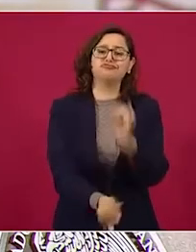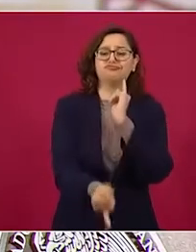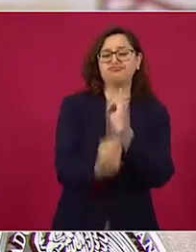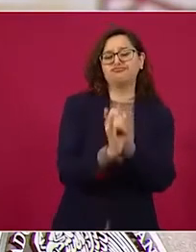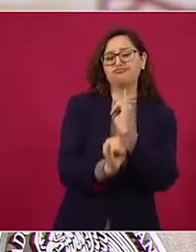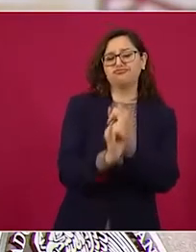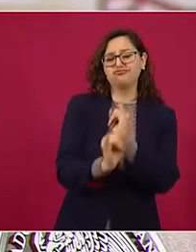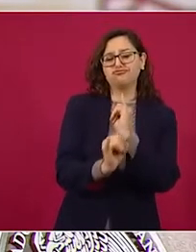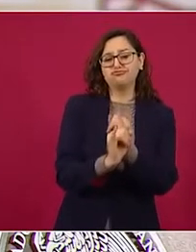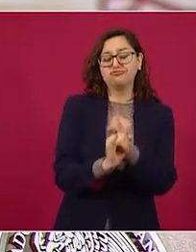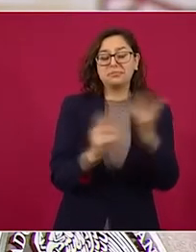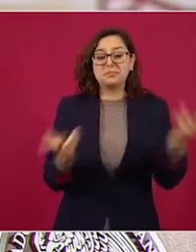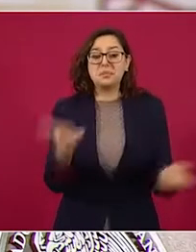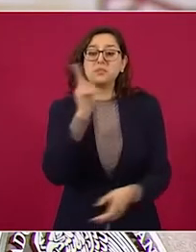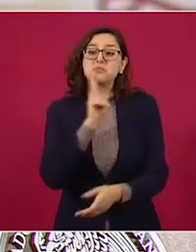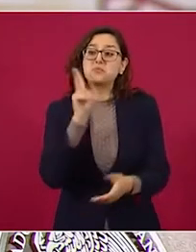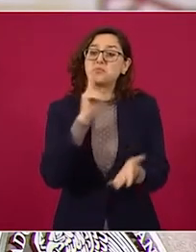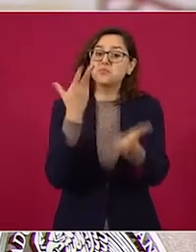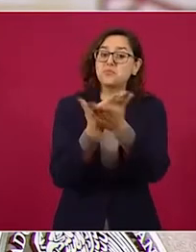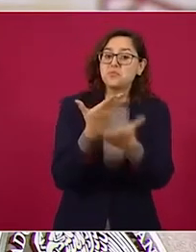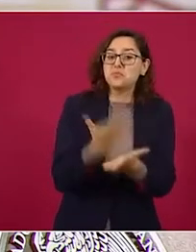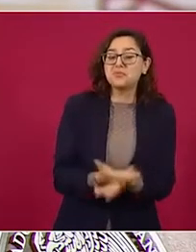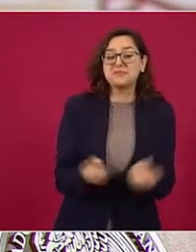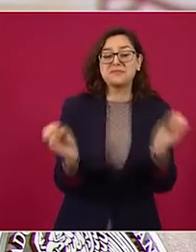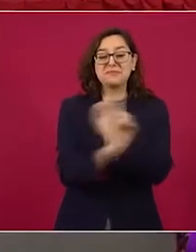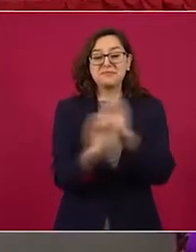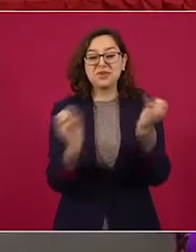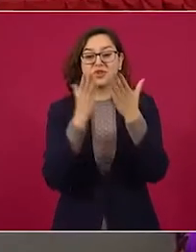del sensacionalismo y la mala fe.